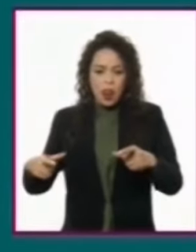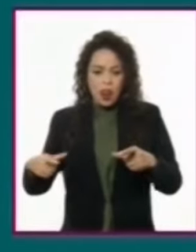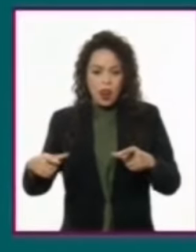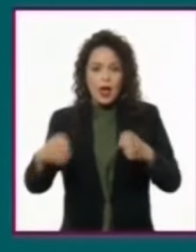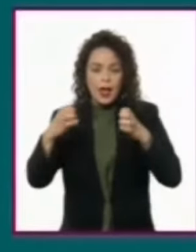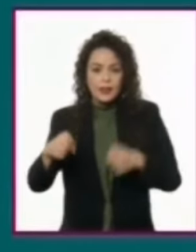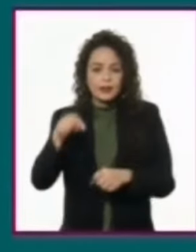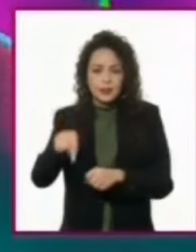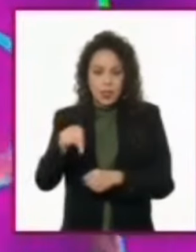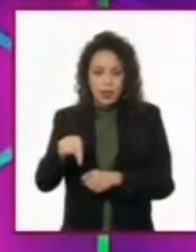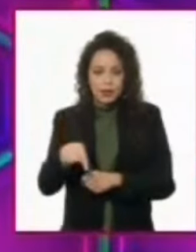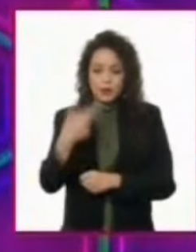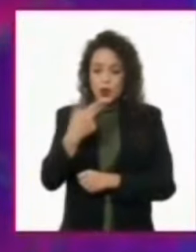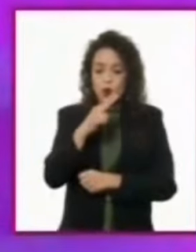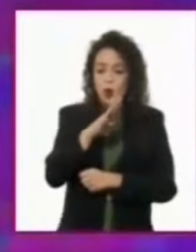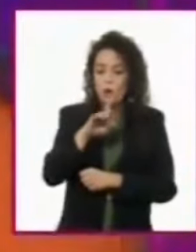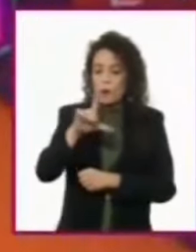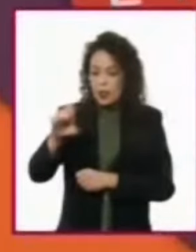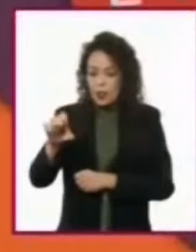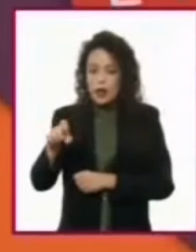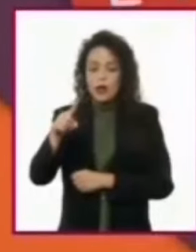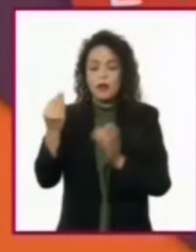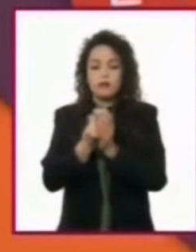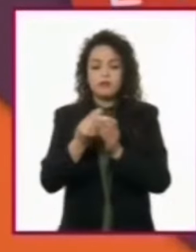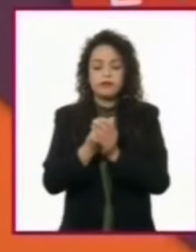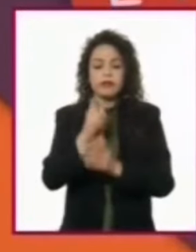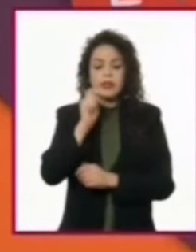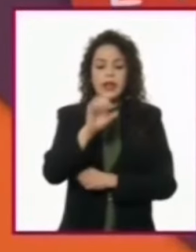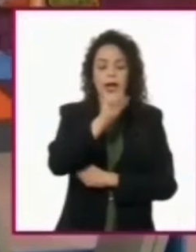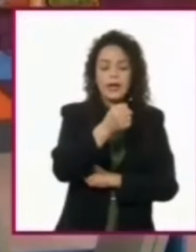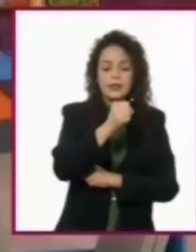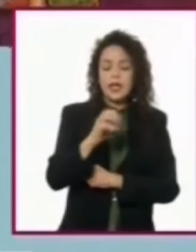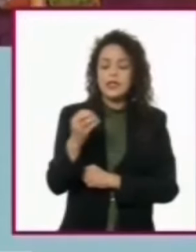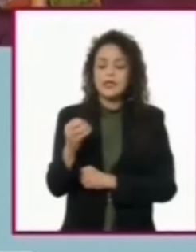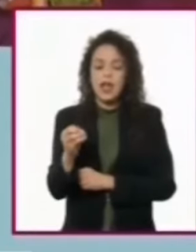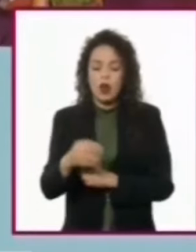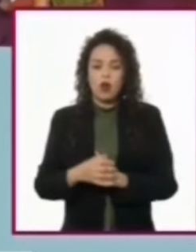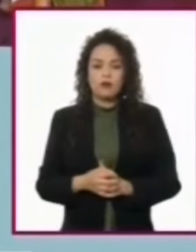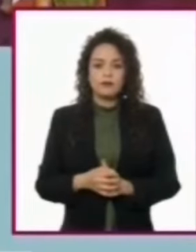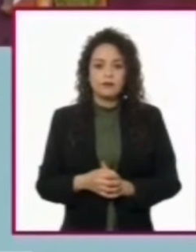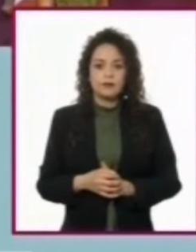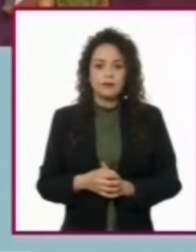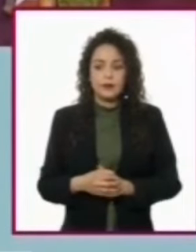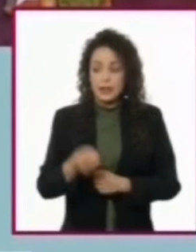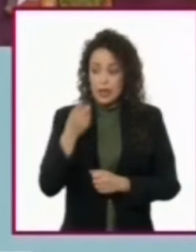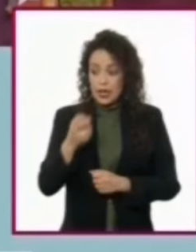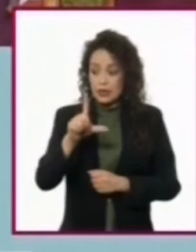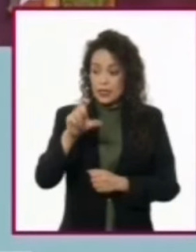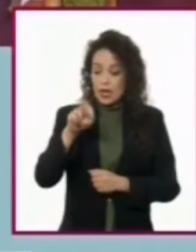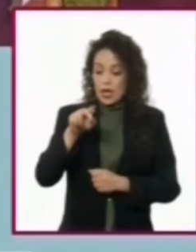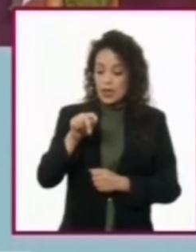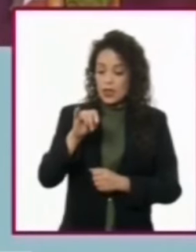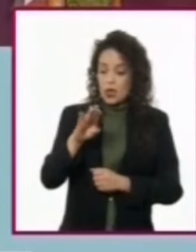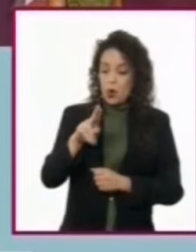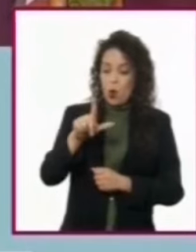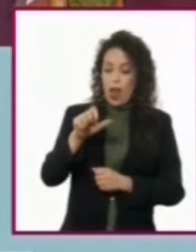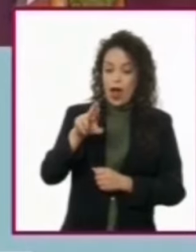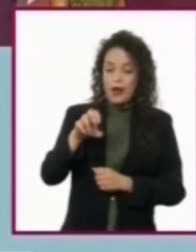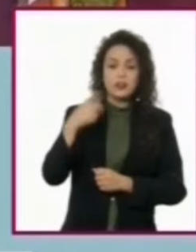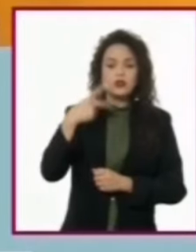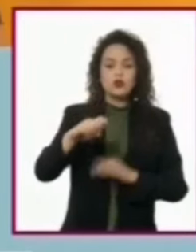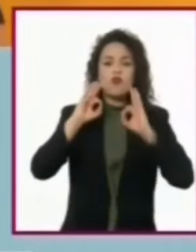en la secuencia de Hubble se clasifica como S0. Las galaxias lenticulares tienen forma